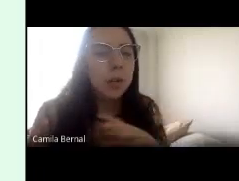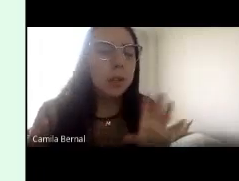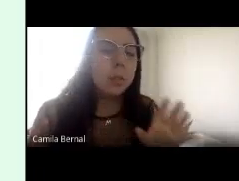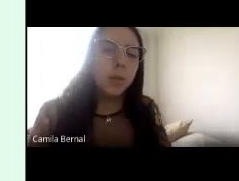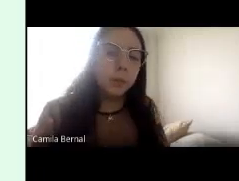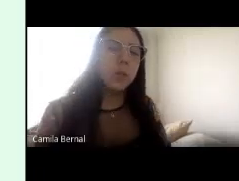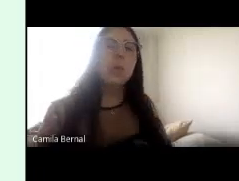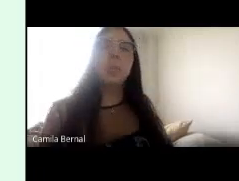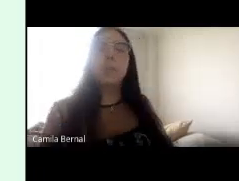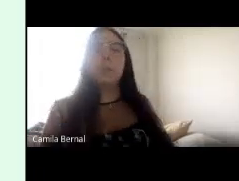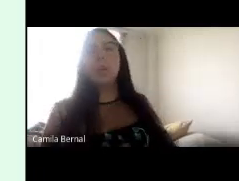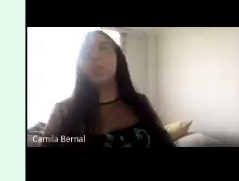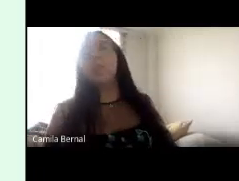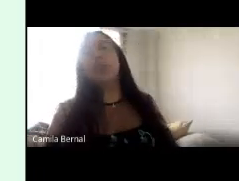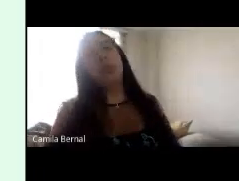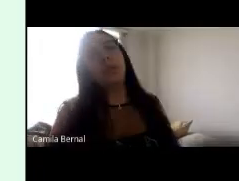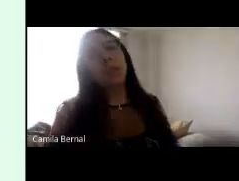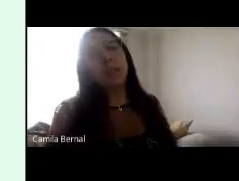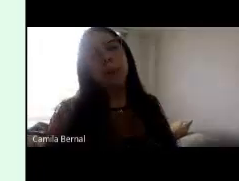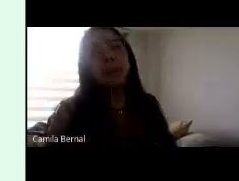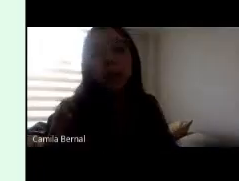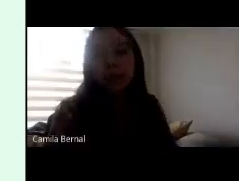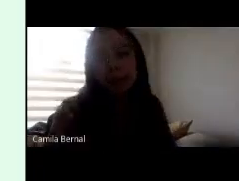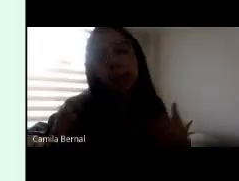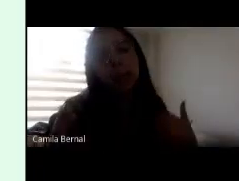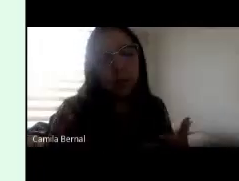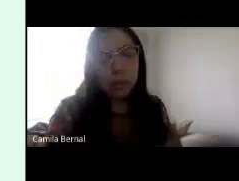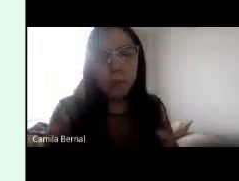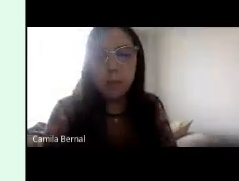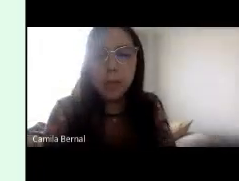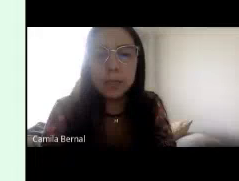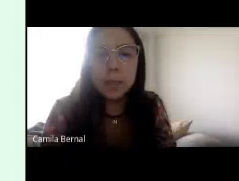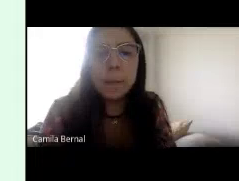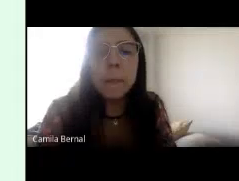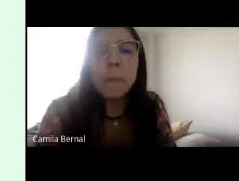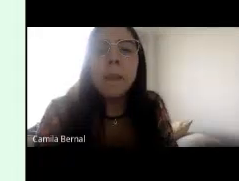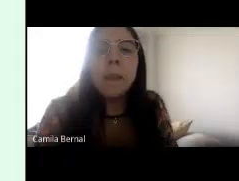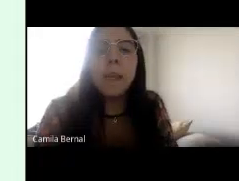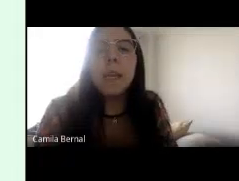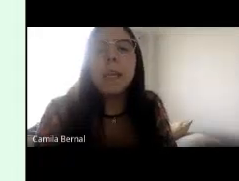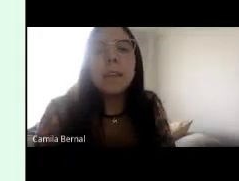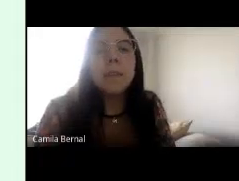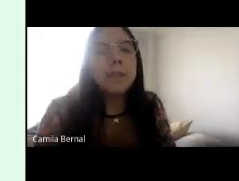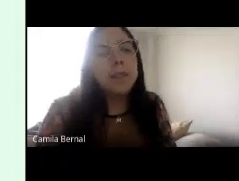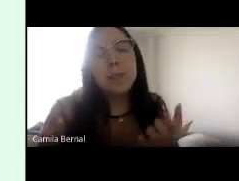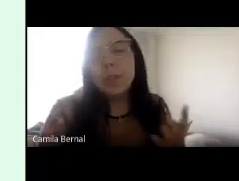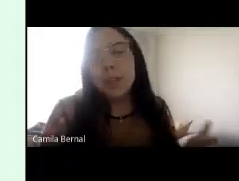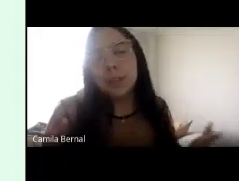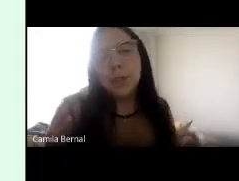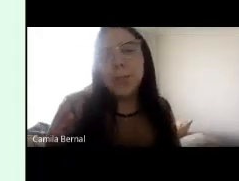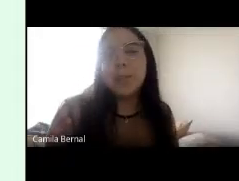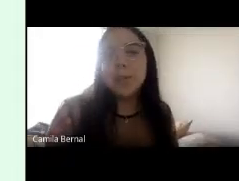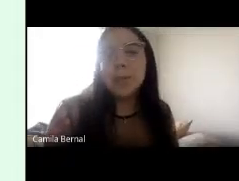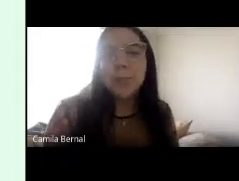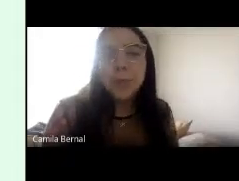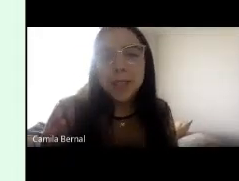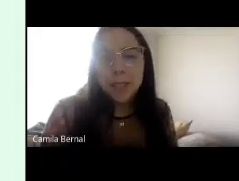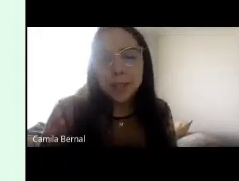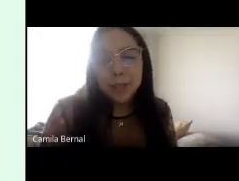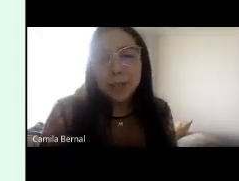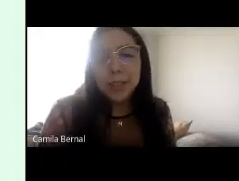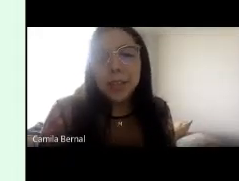caiga cualquier tipo de polvo o otras bacterias que ya han sido eliminadas. Pues estos pasos son